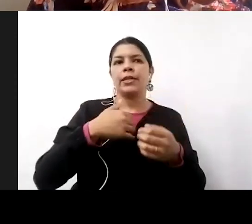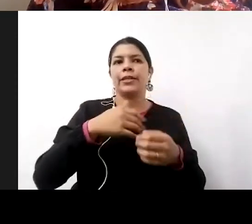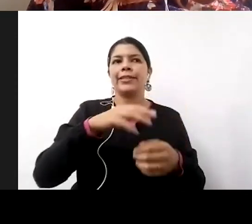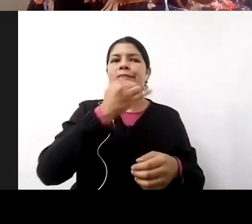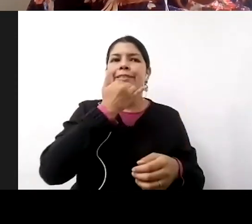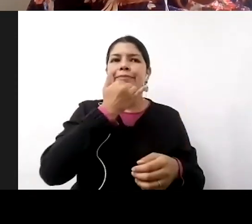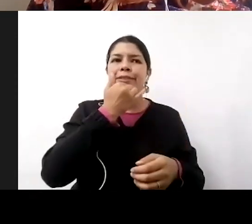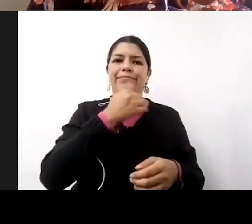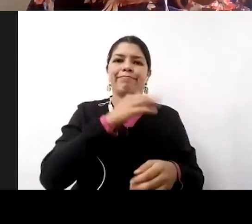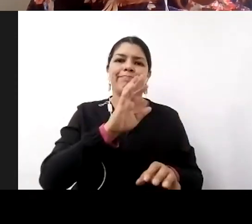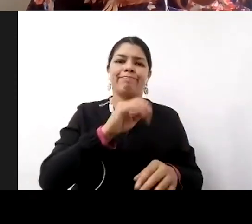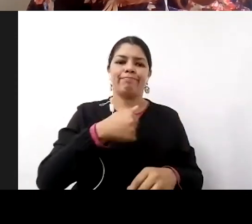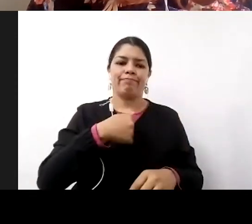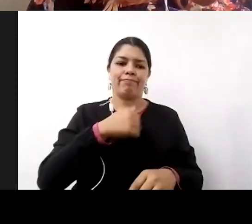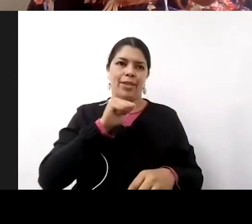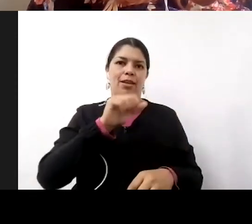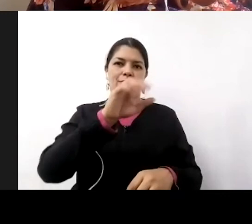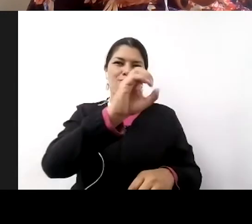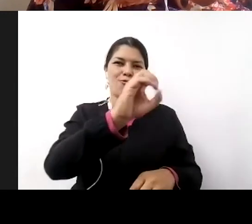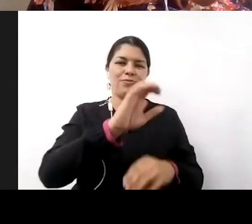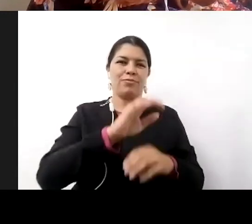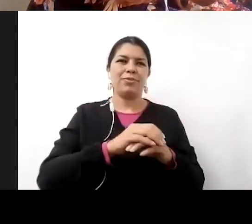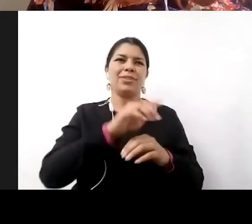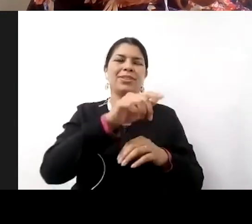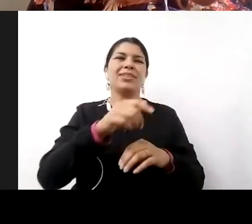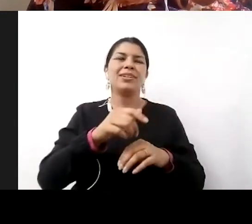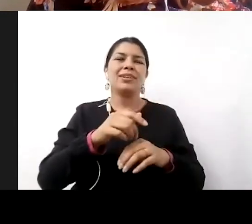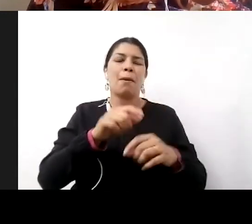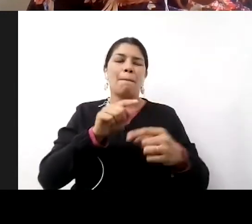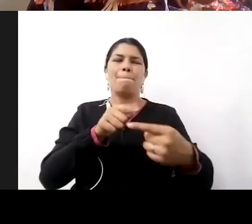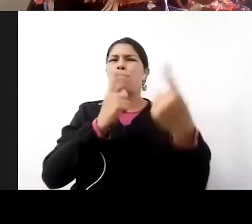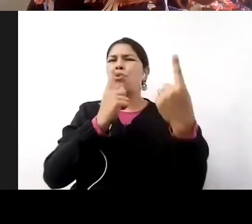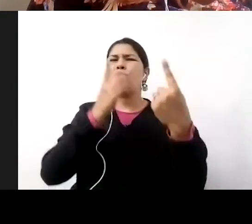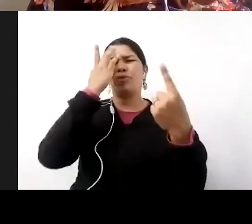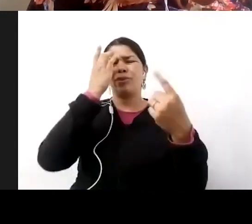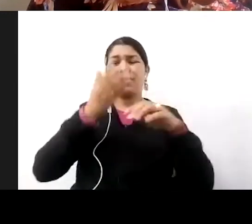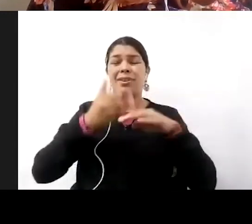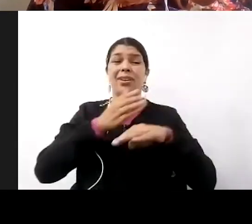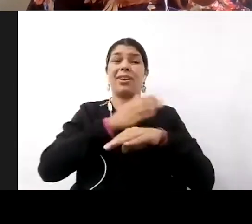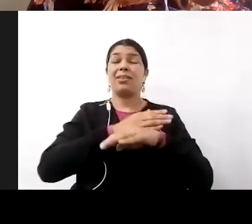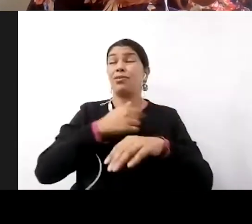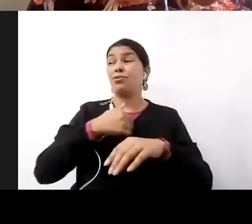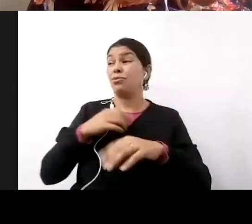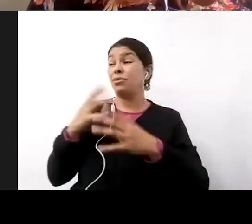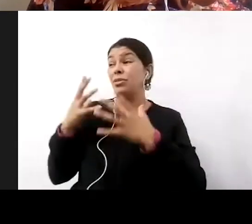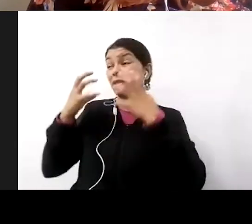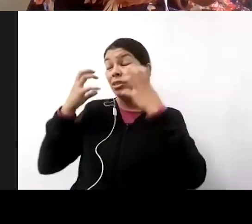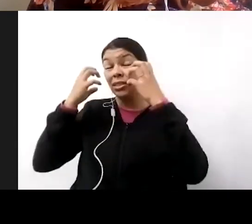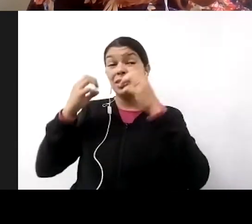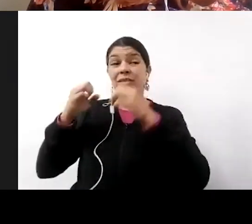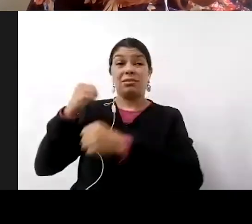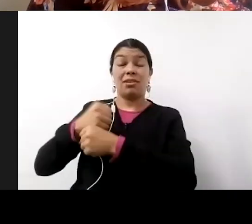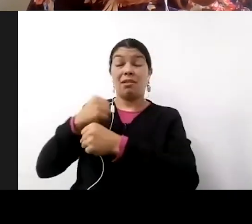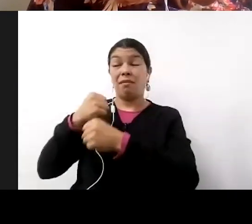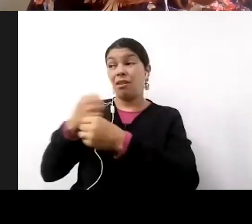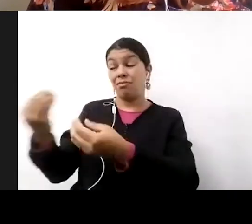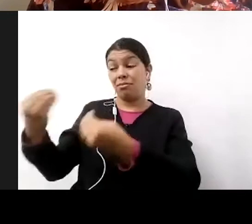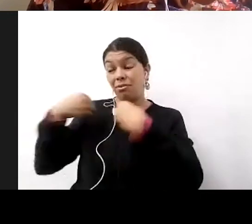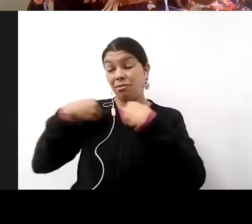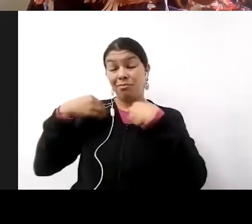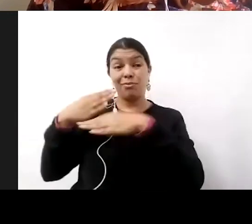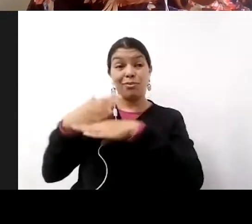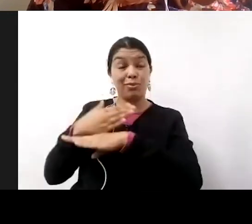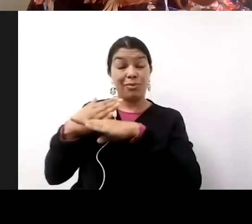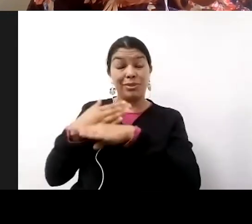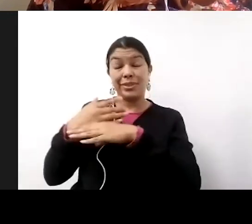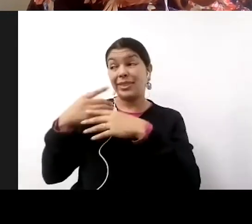que una situación previa al conflicto es que estaba estresado, tuvo problemas en la oficina,